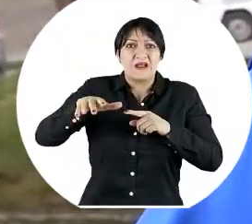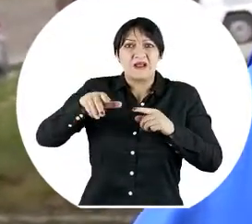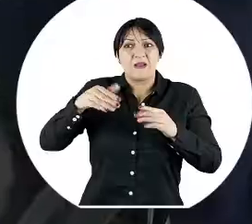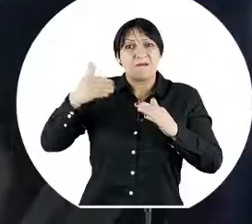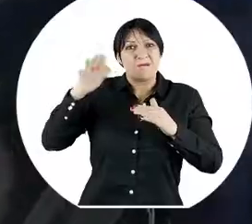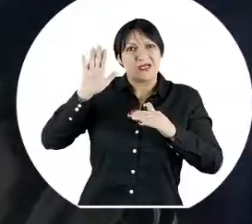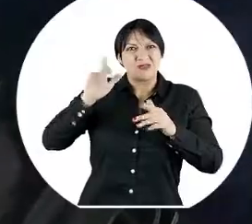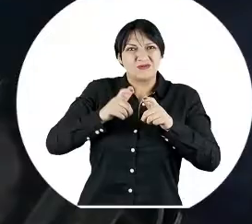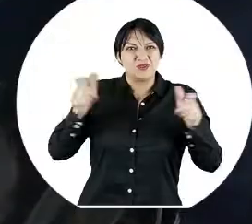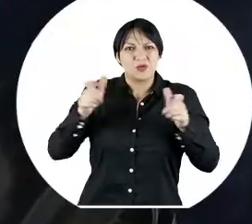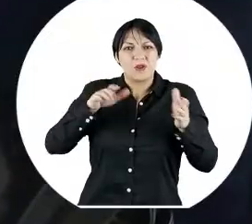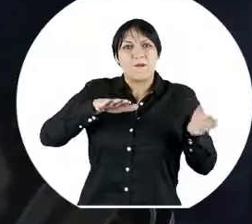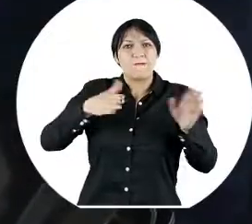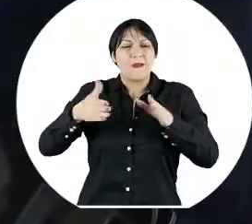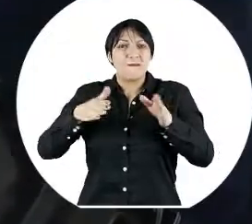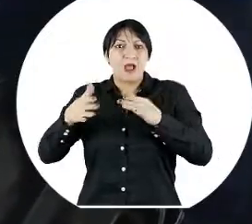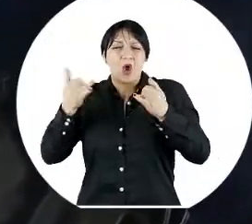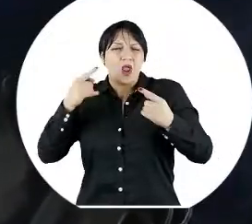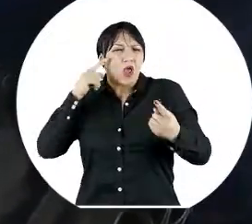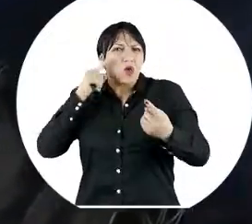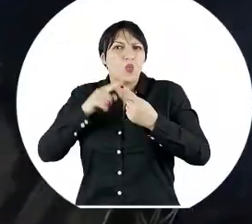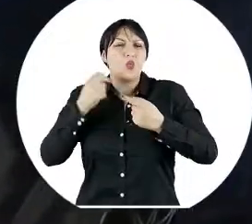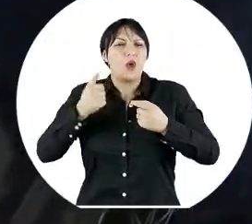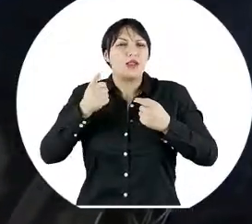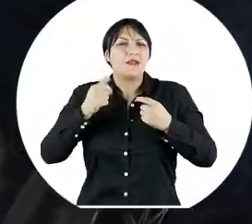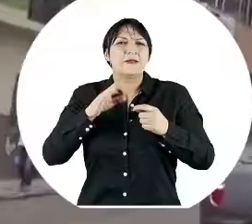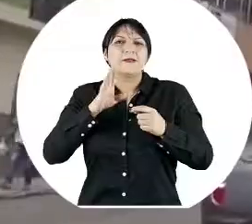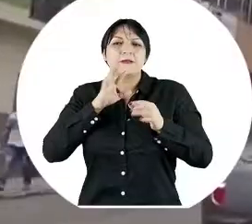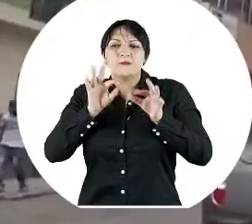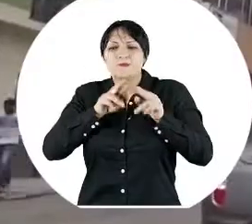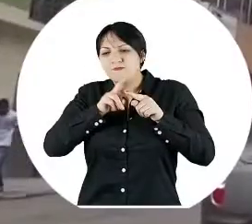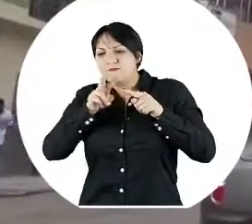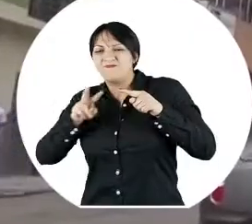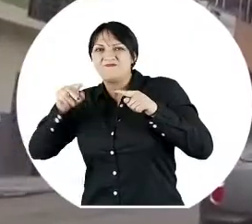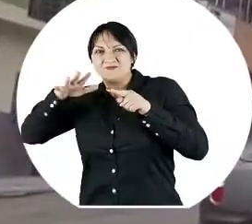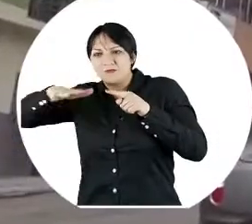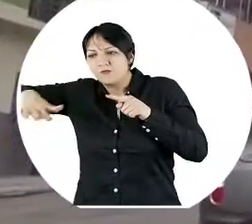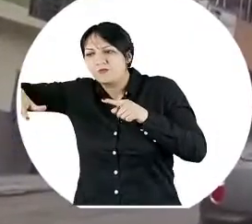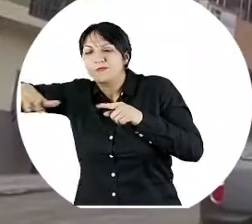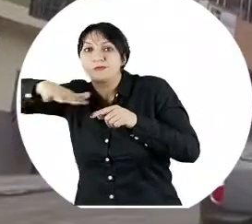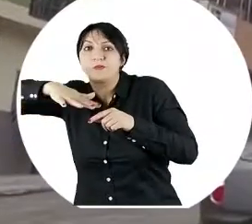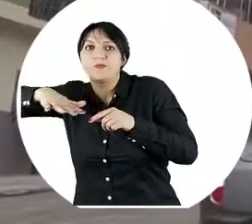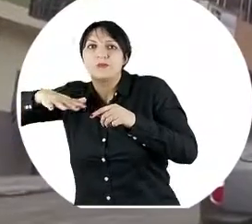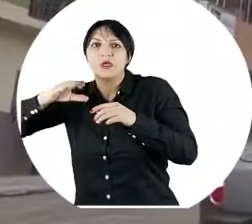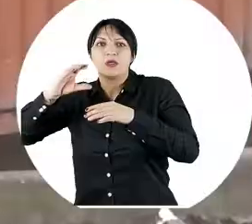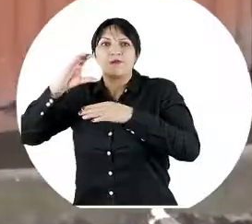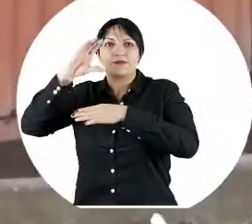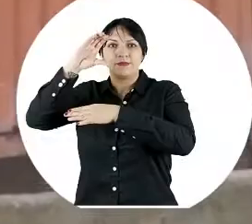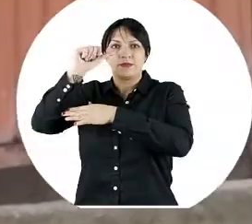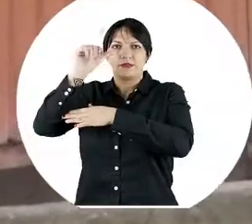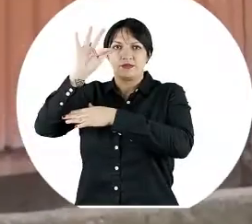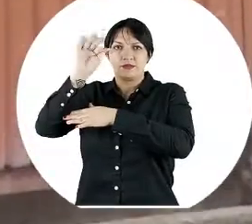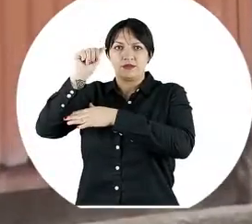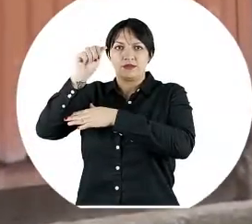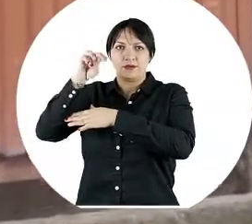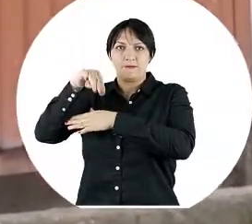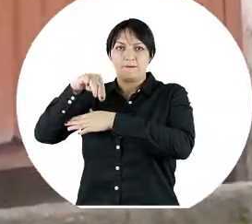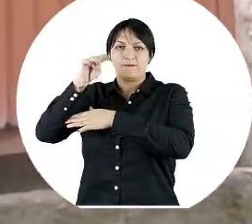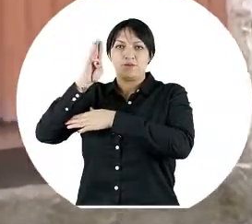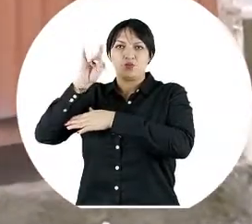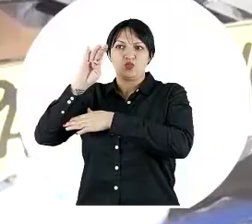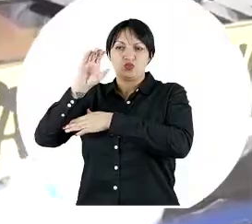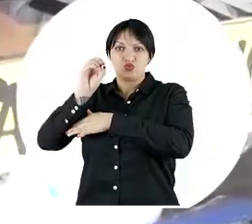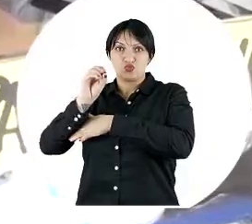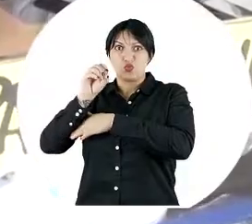comorbilidad. Por eso lo que estamos buscando hoy es justamente aquí en el corregimiento de Catambuco, que es en el que mayor cantidad de contagios